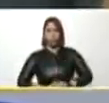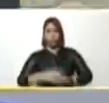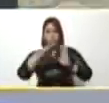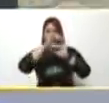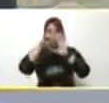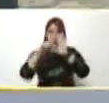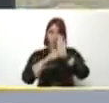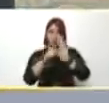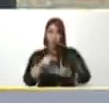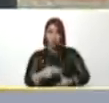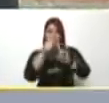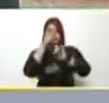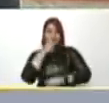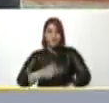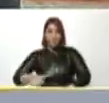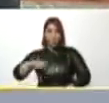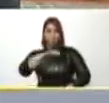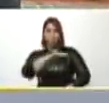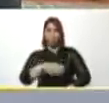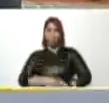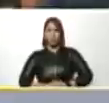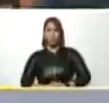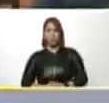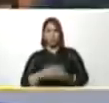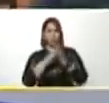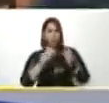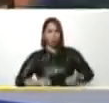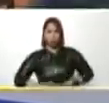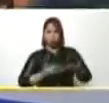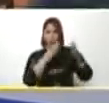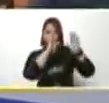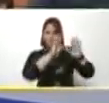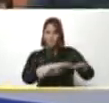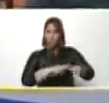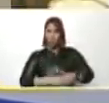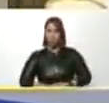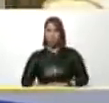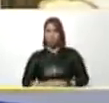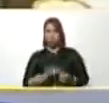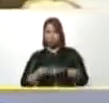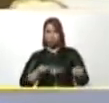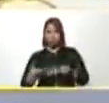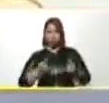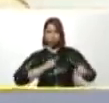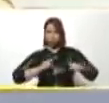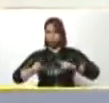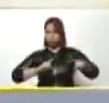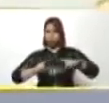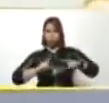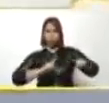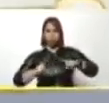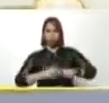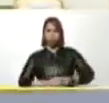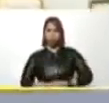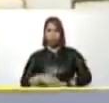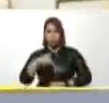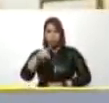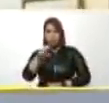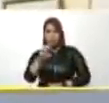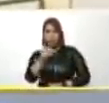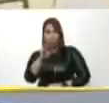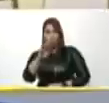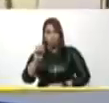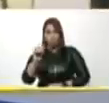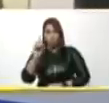constitucional electo por el pueblo, todo el apoyo y la coordinación. Pedro Carreño, que es de Barinas